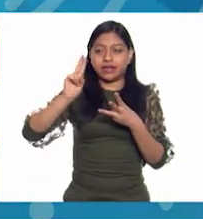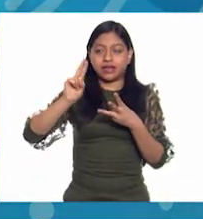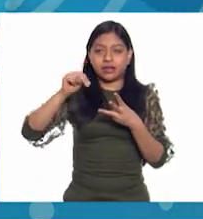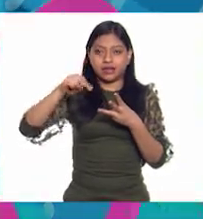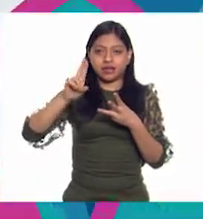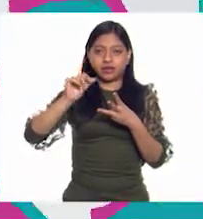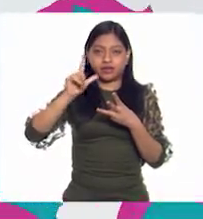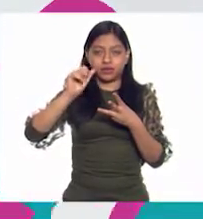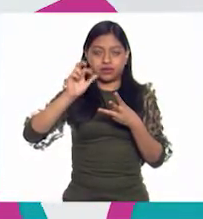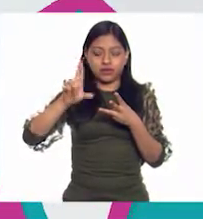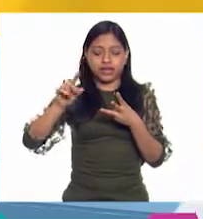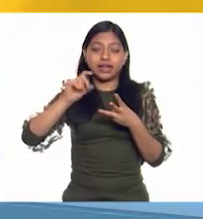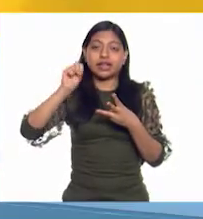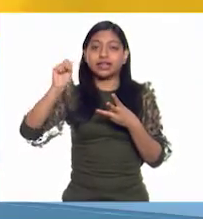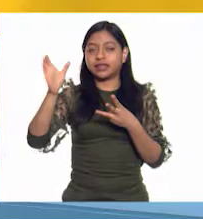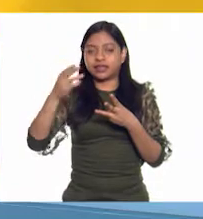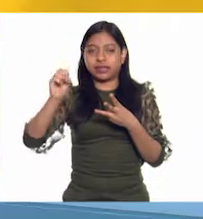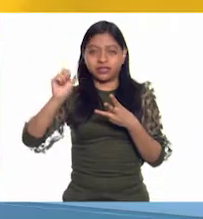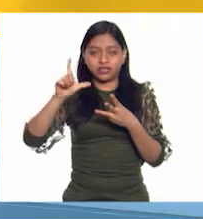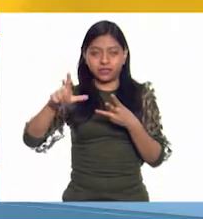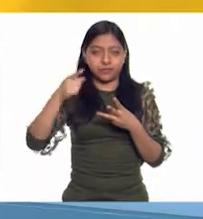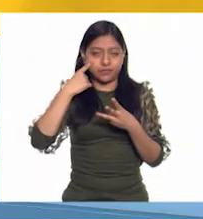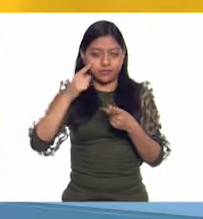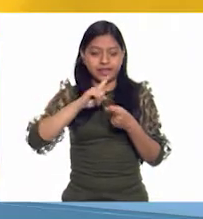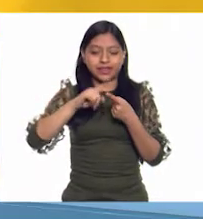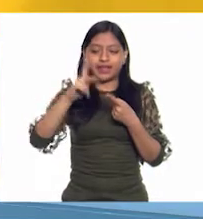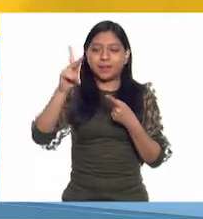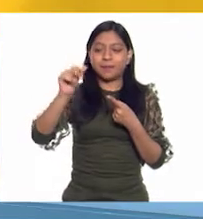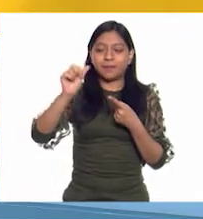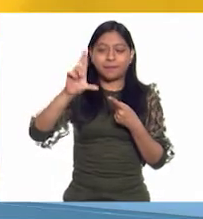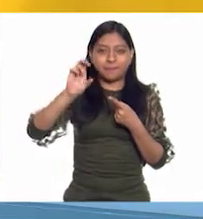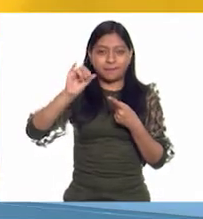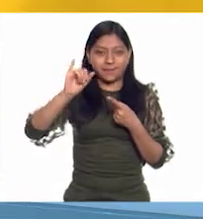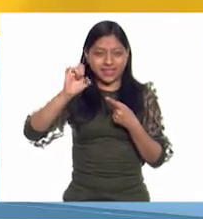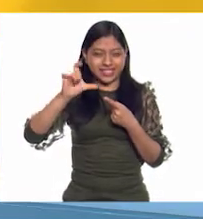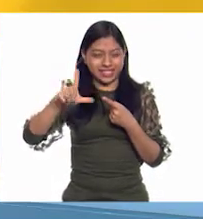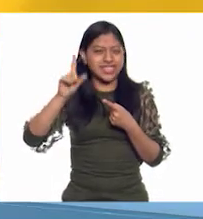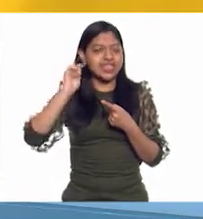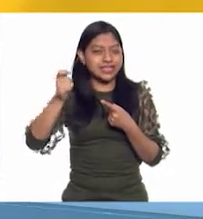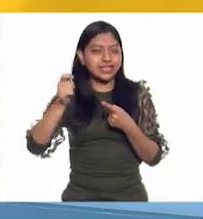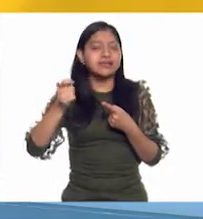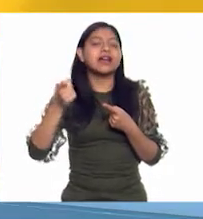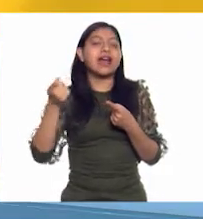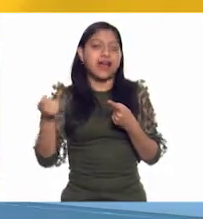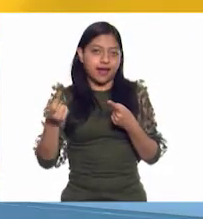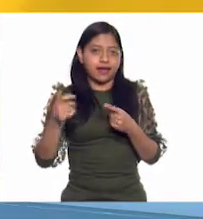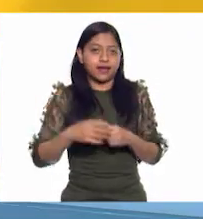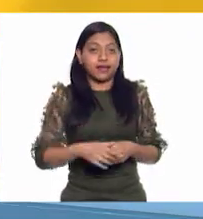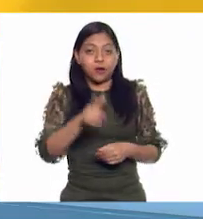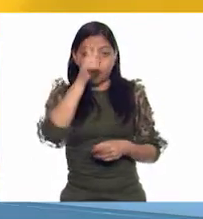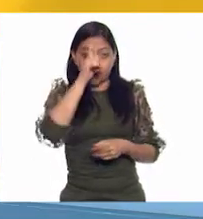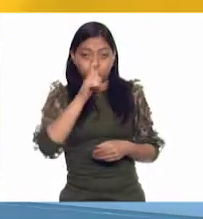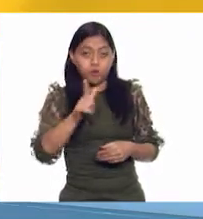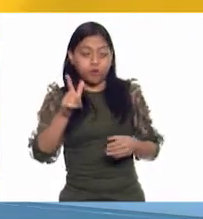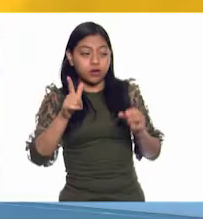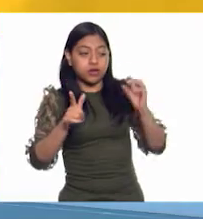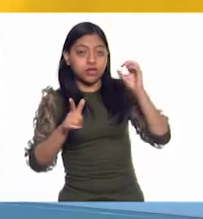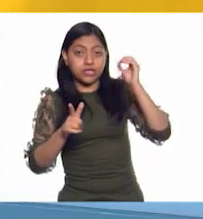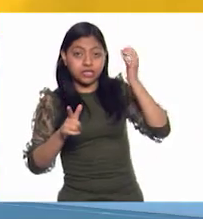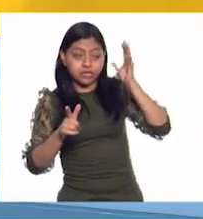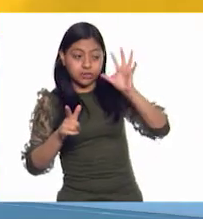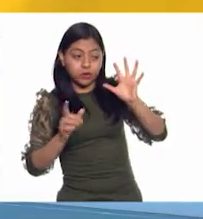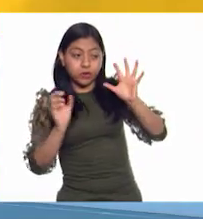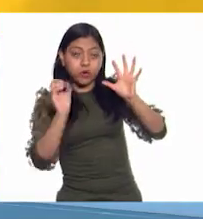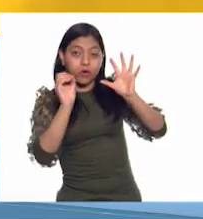sol. Infiero que el eclipse parcial de sol, como su nombre lo menciona, es cuando la luna en su